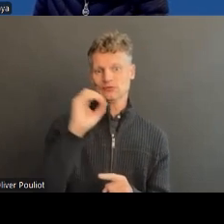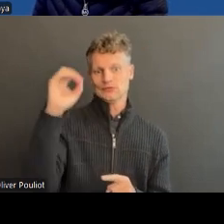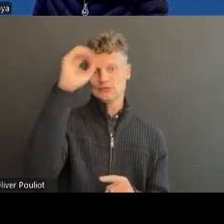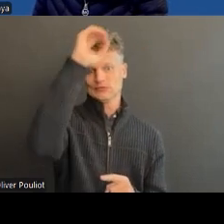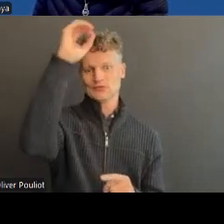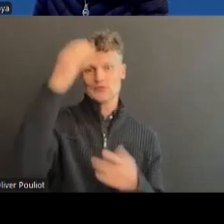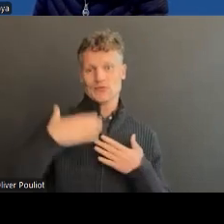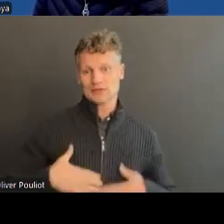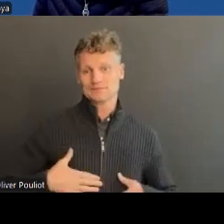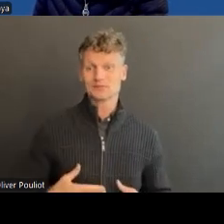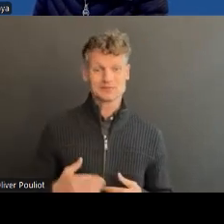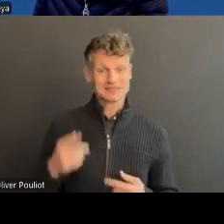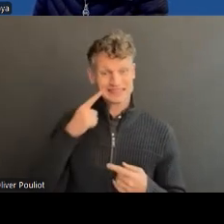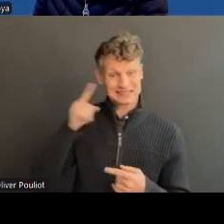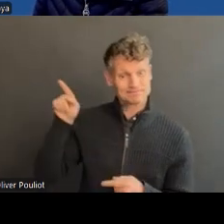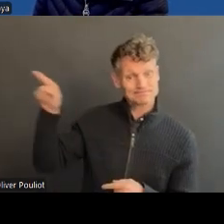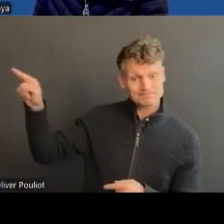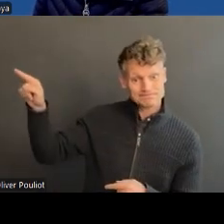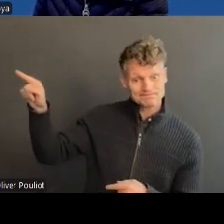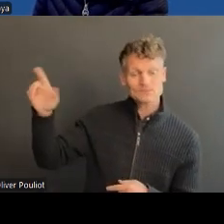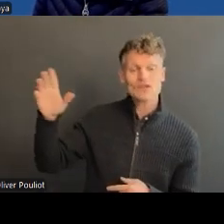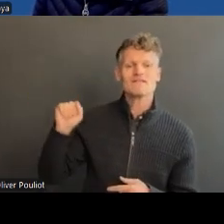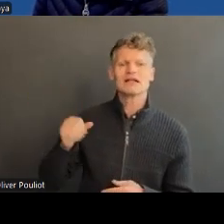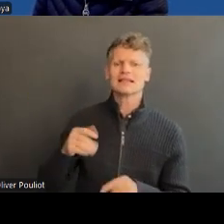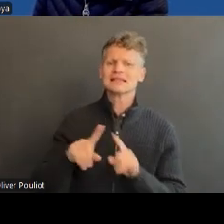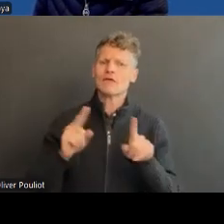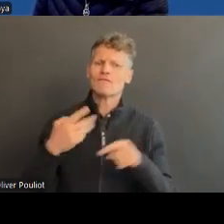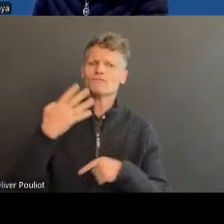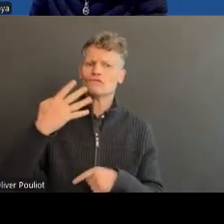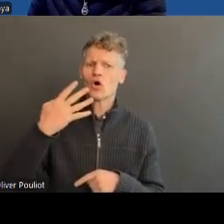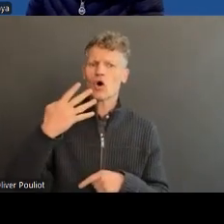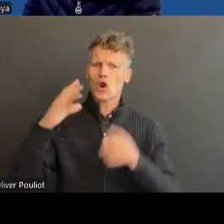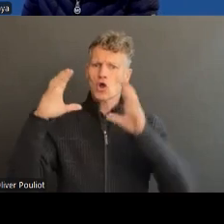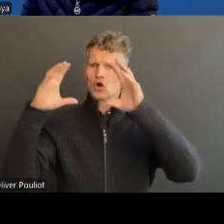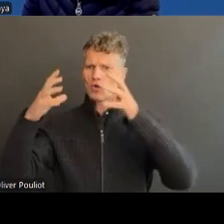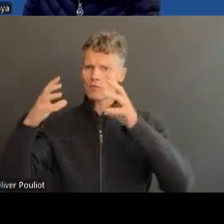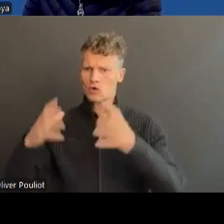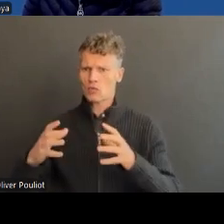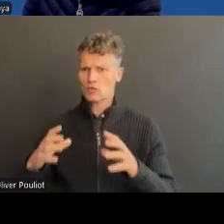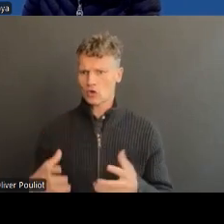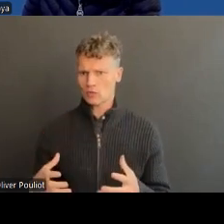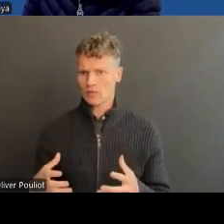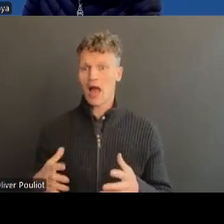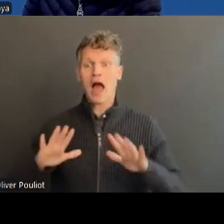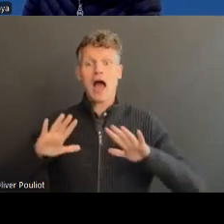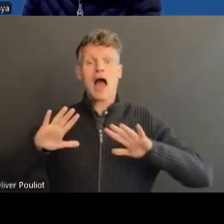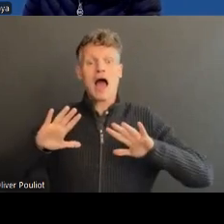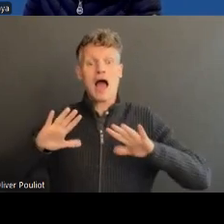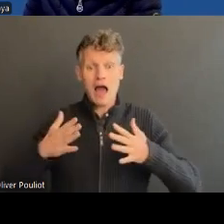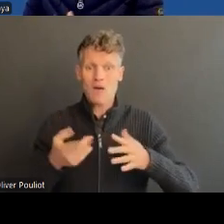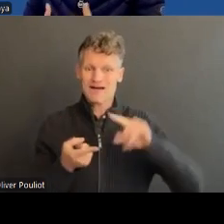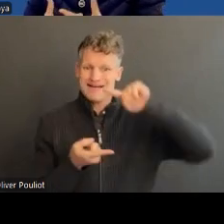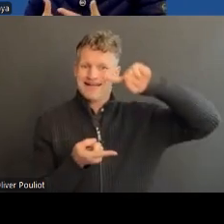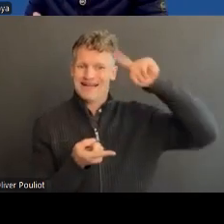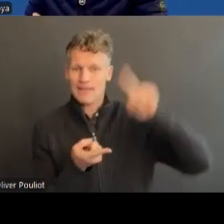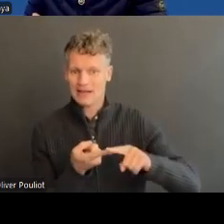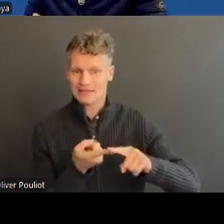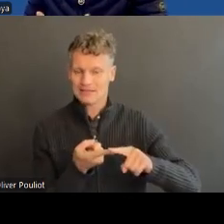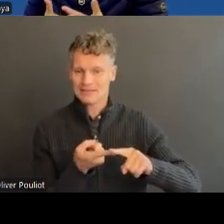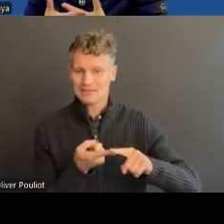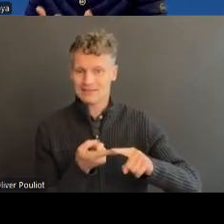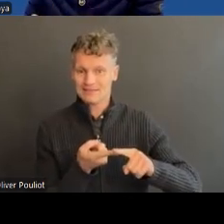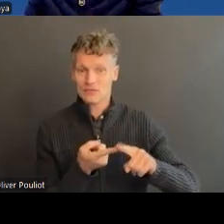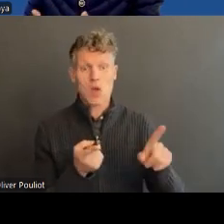¿De qué tenemos de los riesgos de eliminación? Se dividen en 4 grupos. El primer grupo, aquí lo tenemos, es la